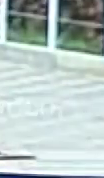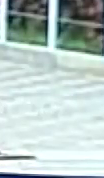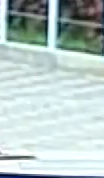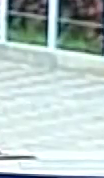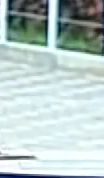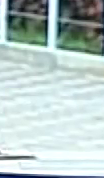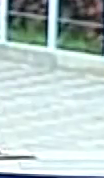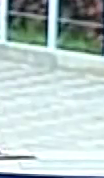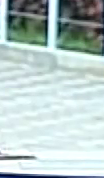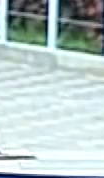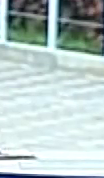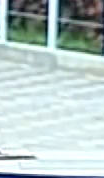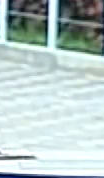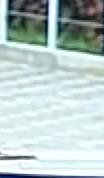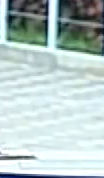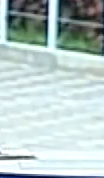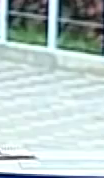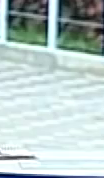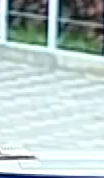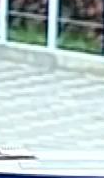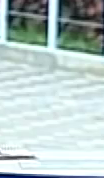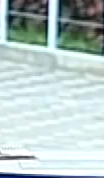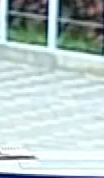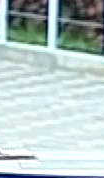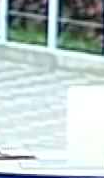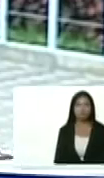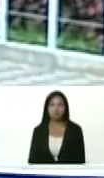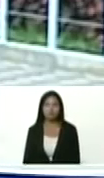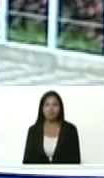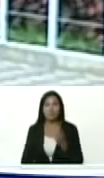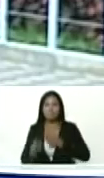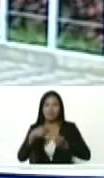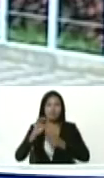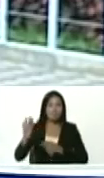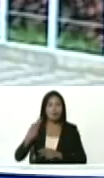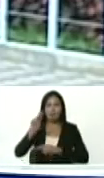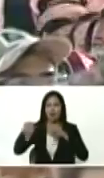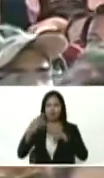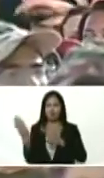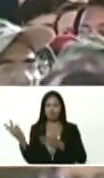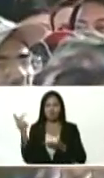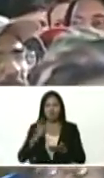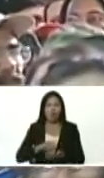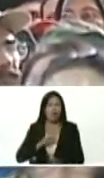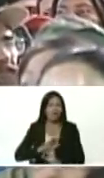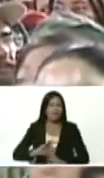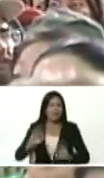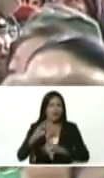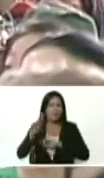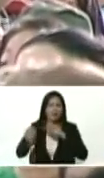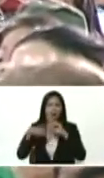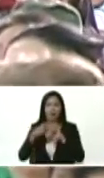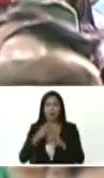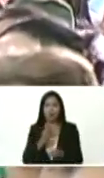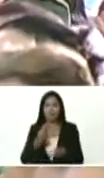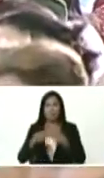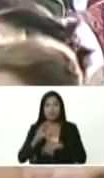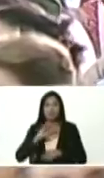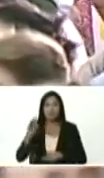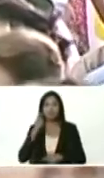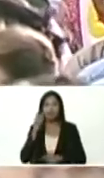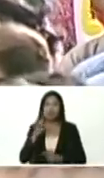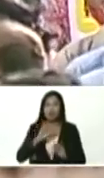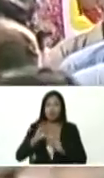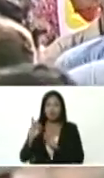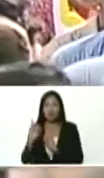Vende patria, no volverán. Más nunca en la vida volverán. Vende patria, ustedes ven,